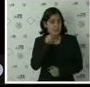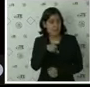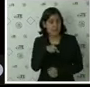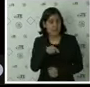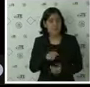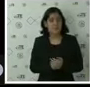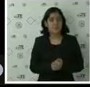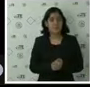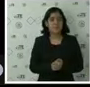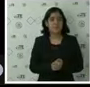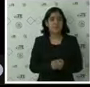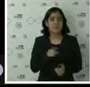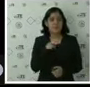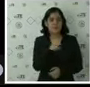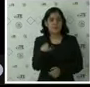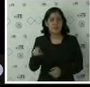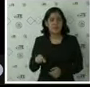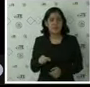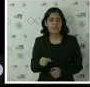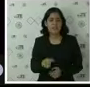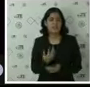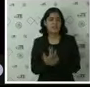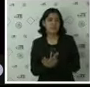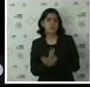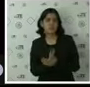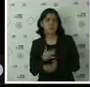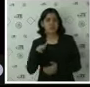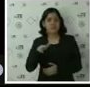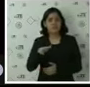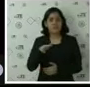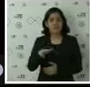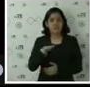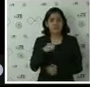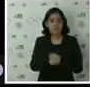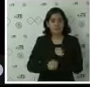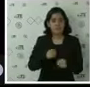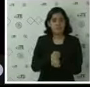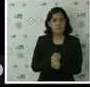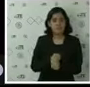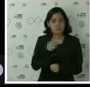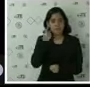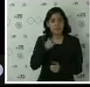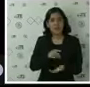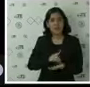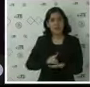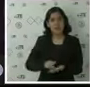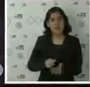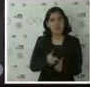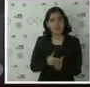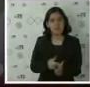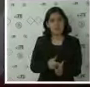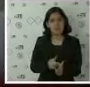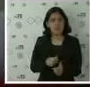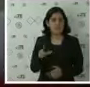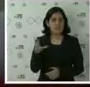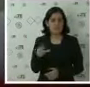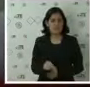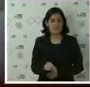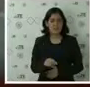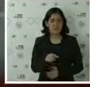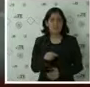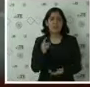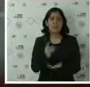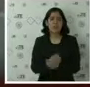no esperen a tener 18 años para el ejercicio de sus derechos y de la ciudadanía. Votar no es lo único que los